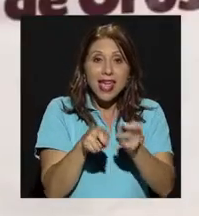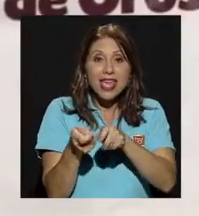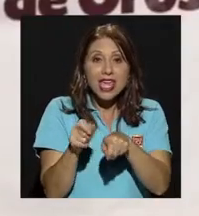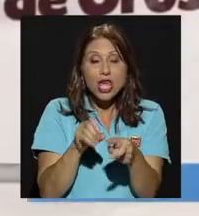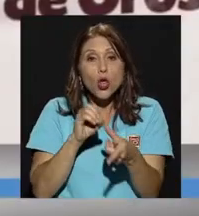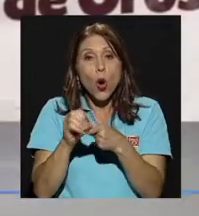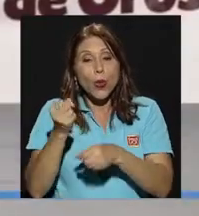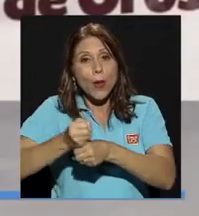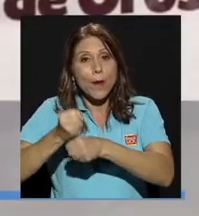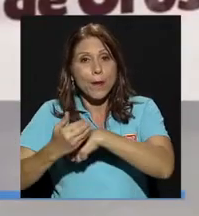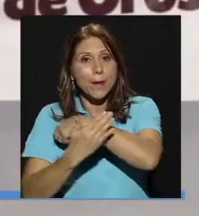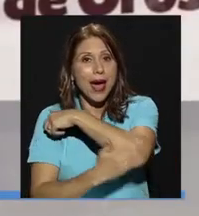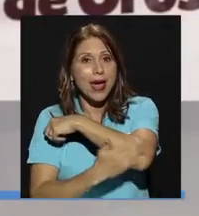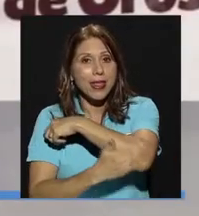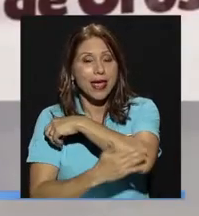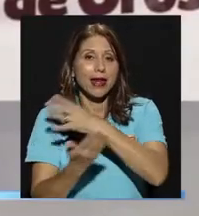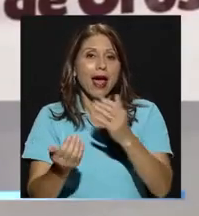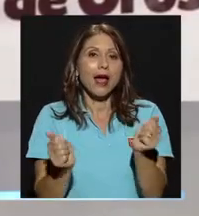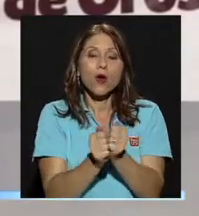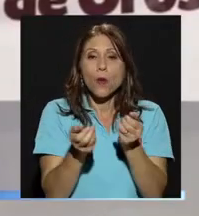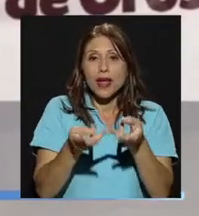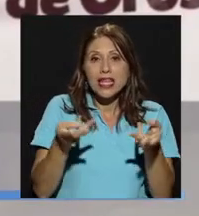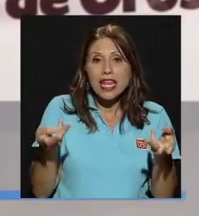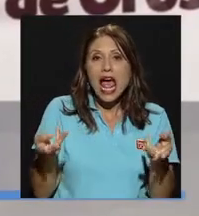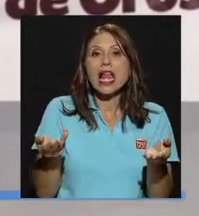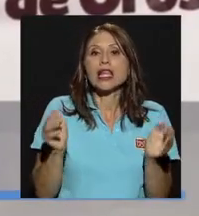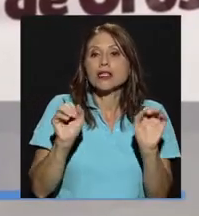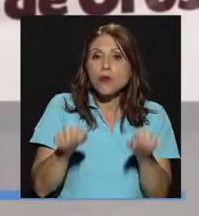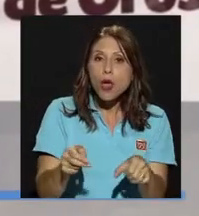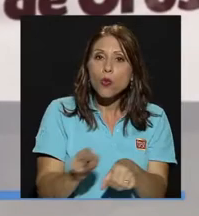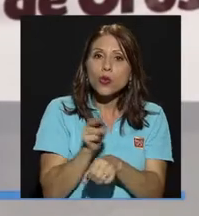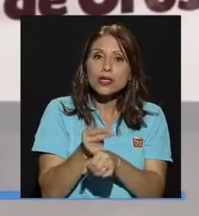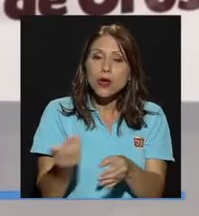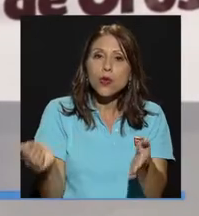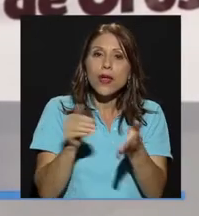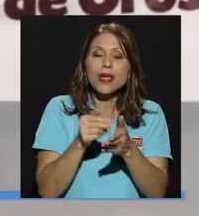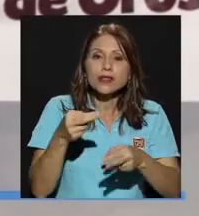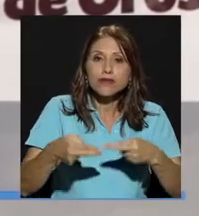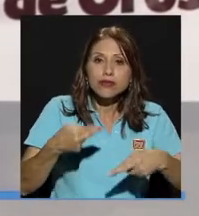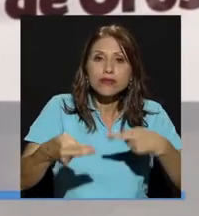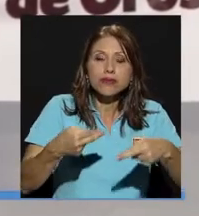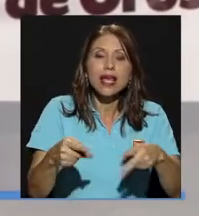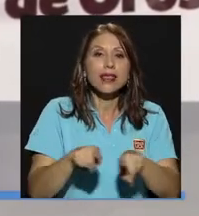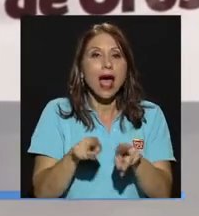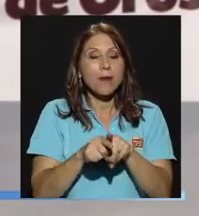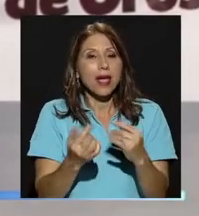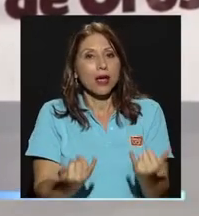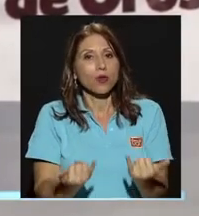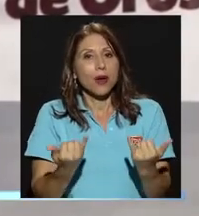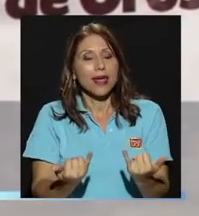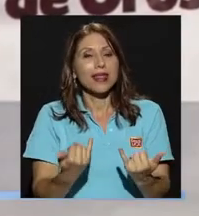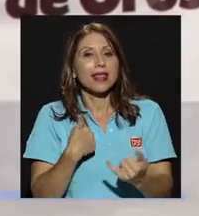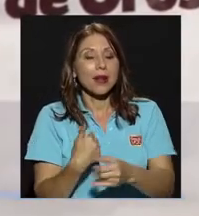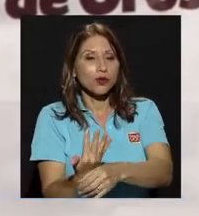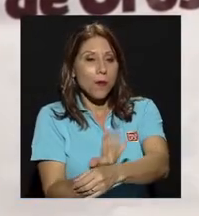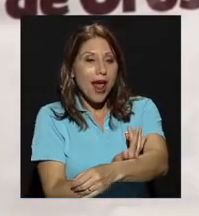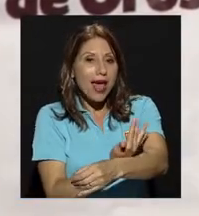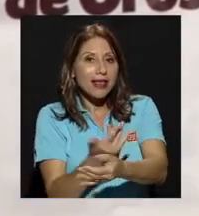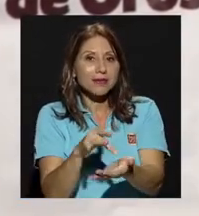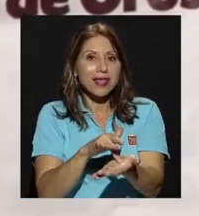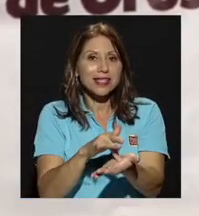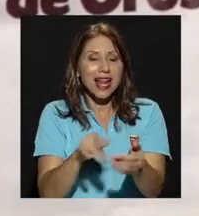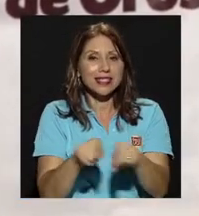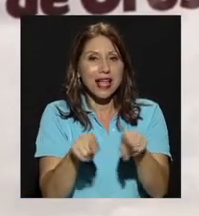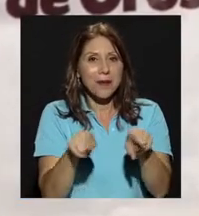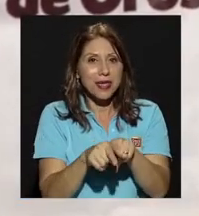material a base de material reutilizable y tenemos también actualmente plantas